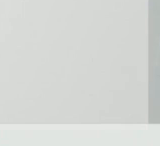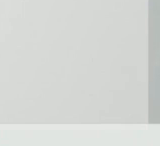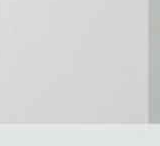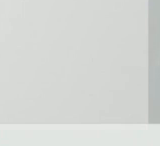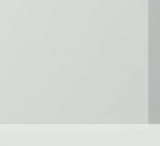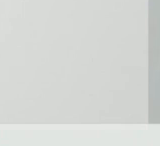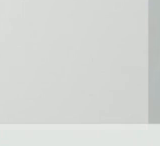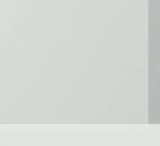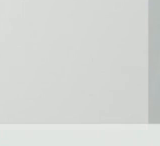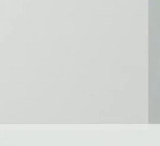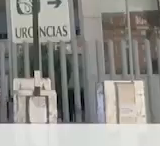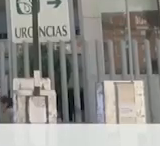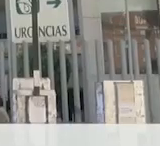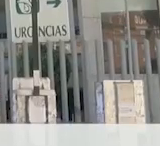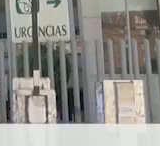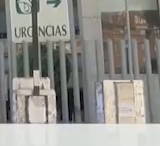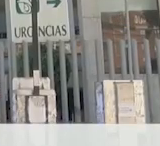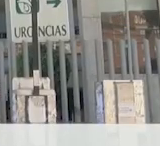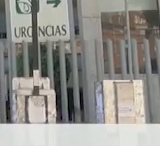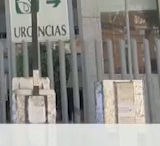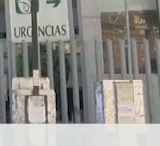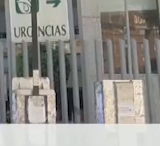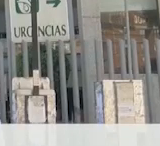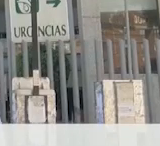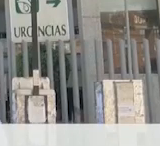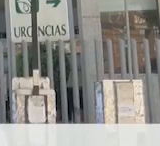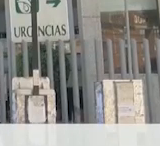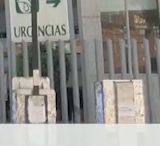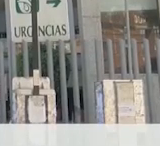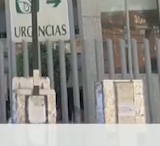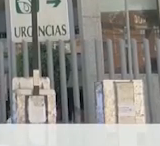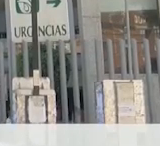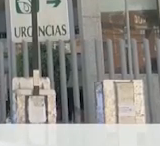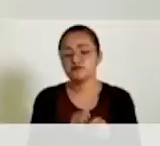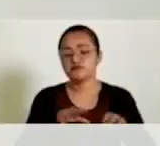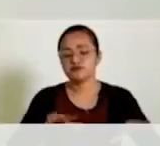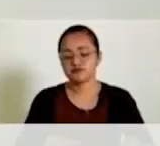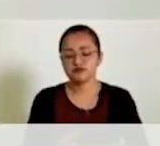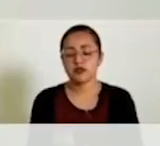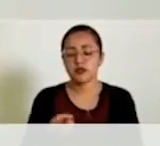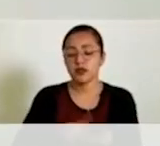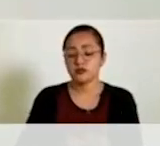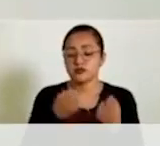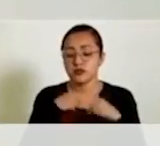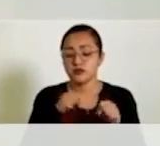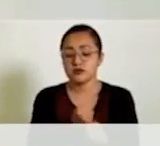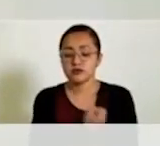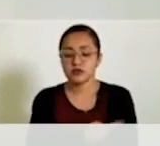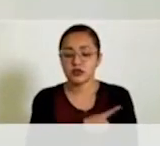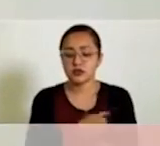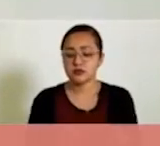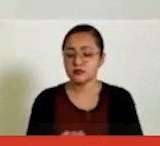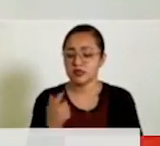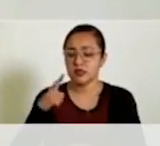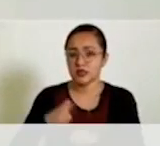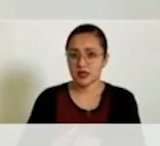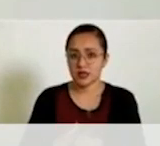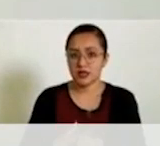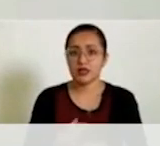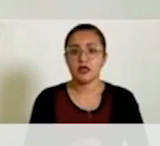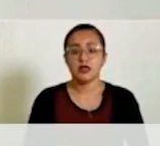mecánica, principalmente en hospitales de la Secretaría de Salud y del IMSS. En la red hospitalaria de los servicios de